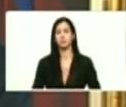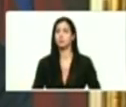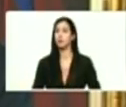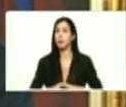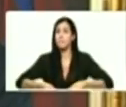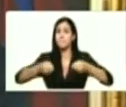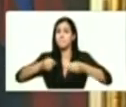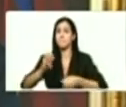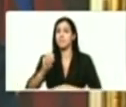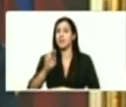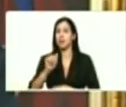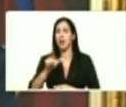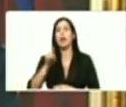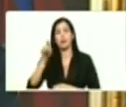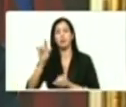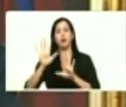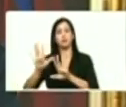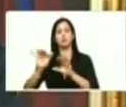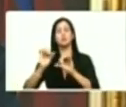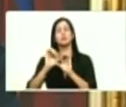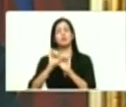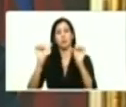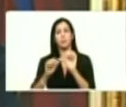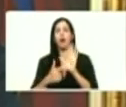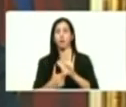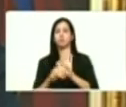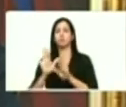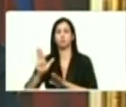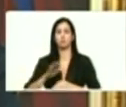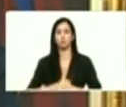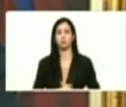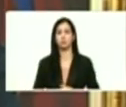Mercal es el modelo Mercal